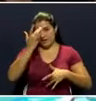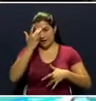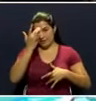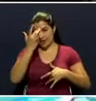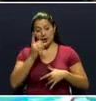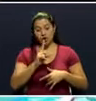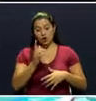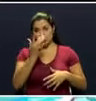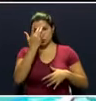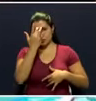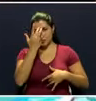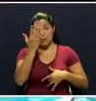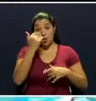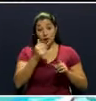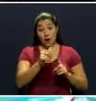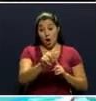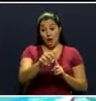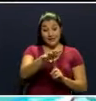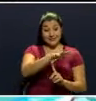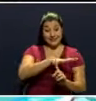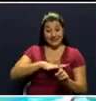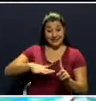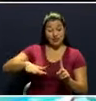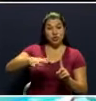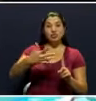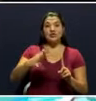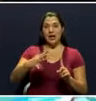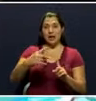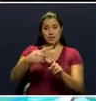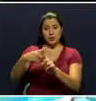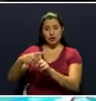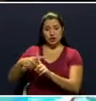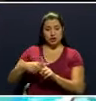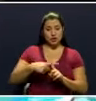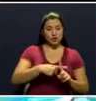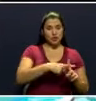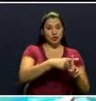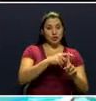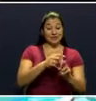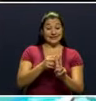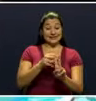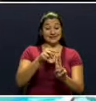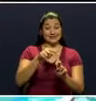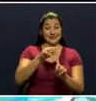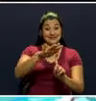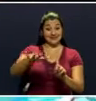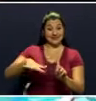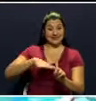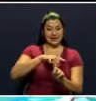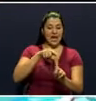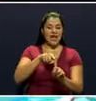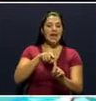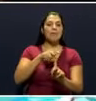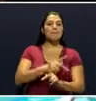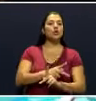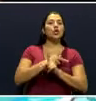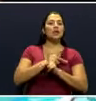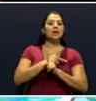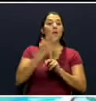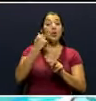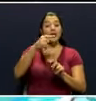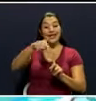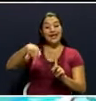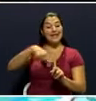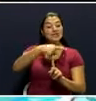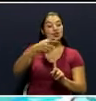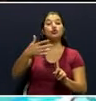a contagiar porque todos los demás ya no vamos a ser transmisores y somos los que estamos. Entonces eso es lo que se llama inmunidad de rebaño. Yo voy a proteger a los demás porque ya no